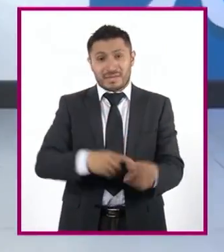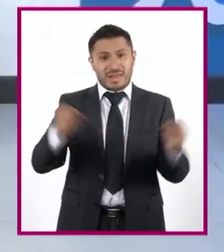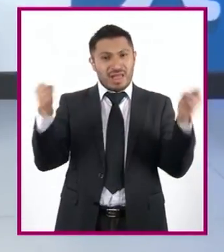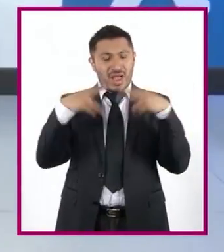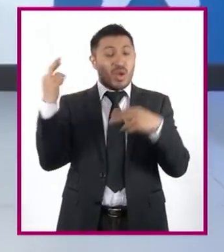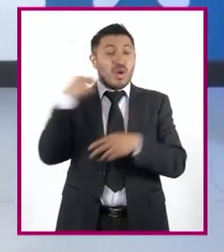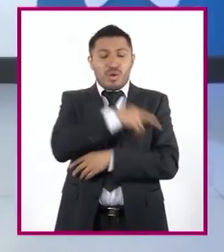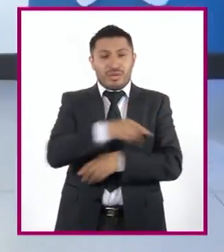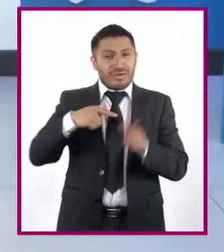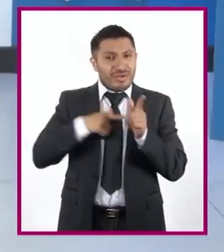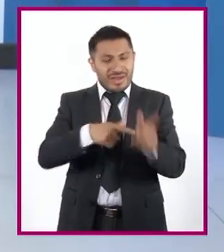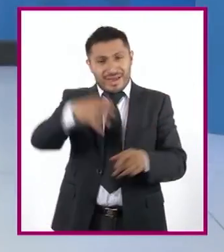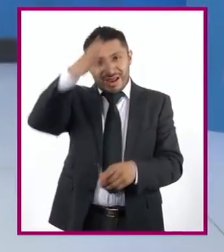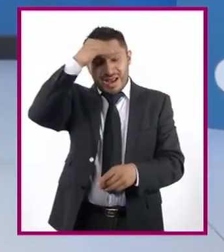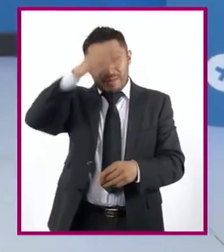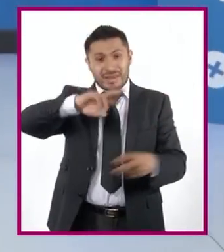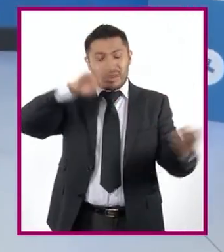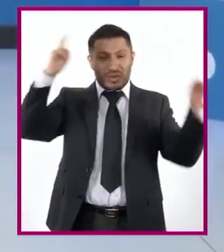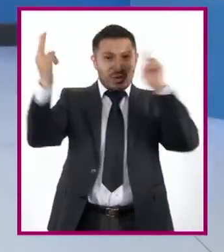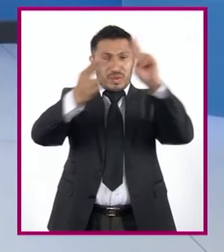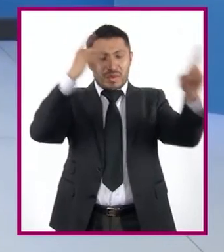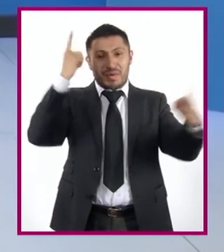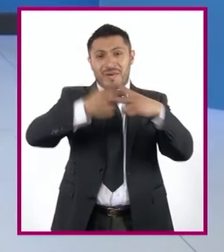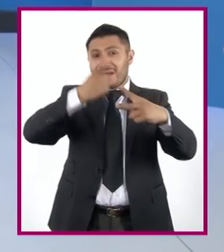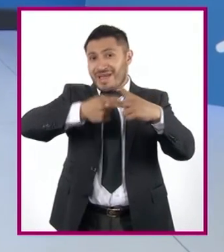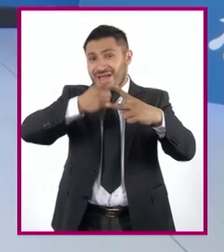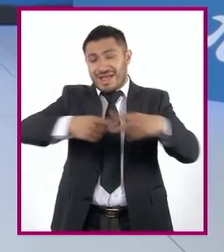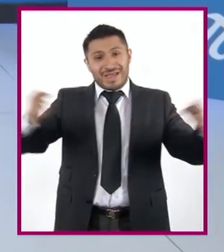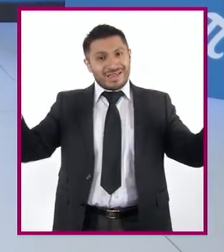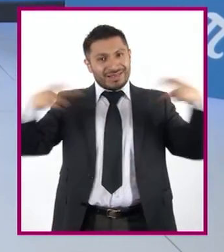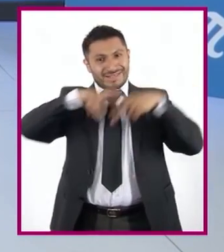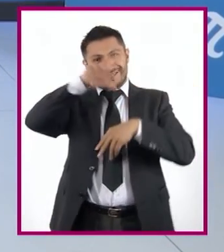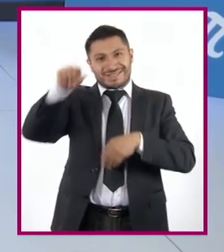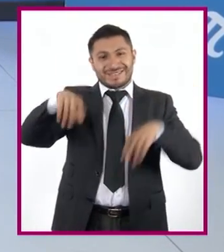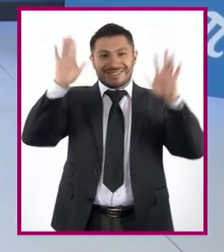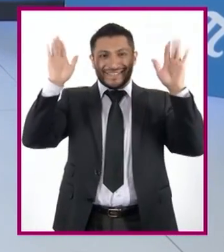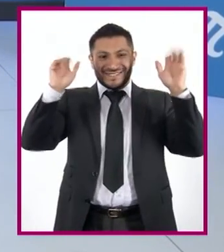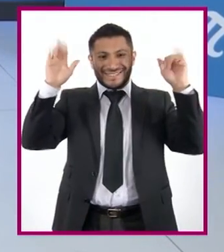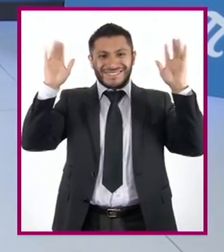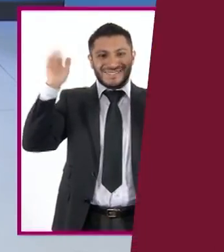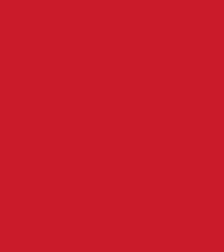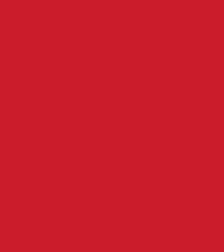veremos pronto para avanzar aún más en el universo de las matemáticas. ¡Hasta la próxima!